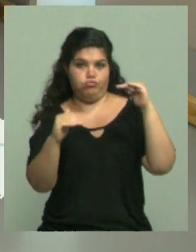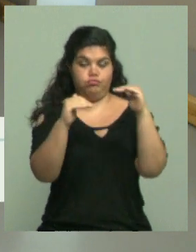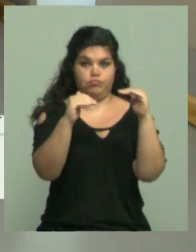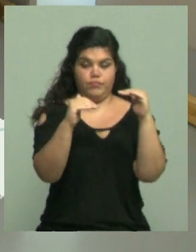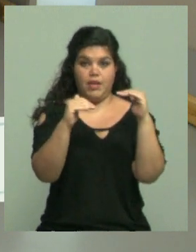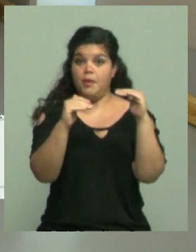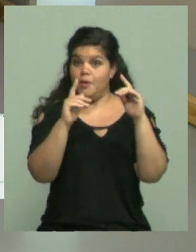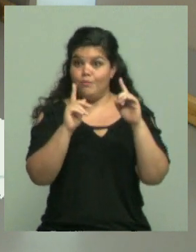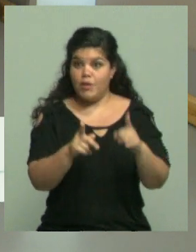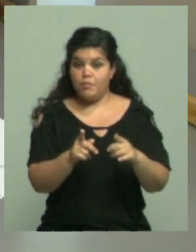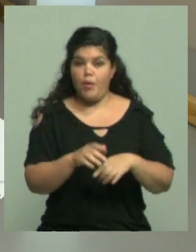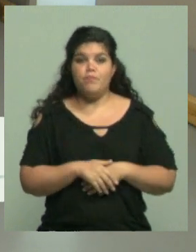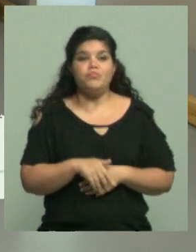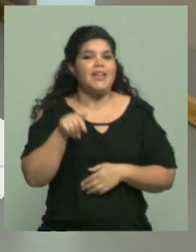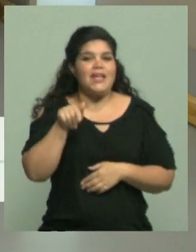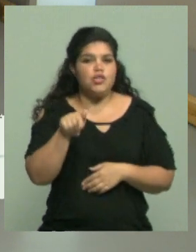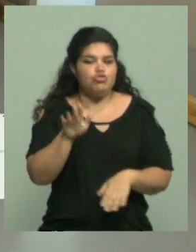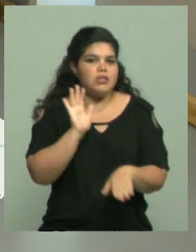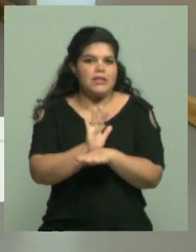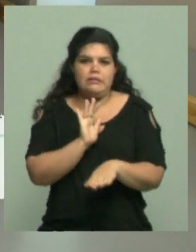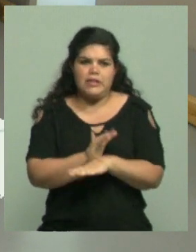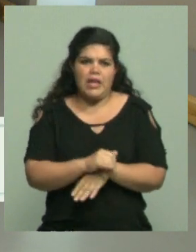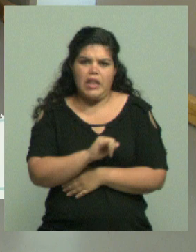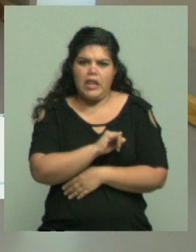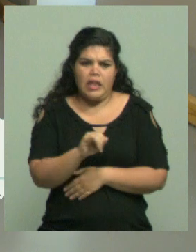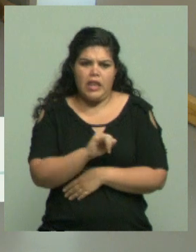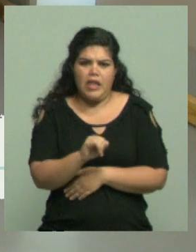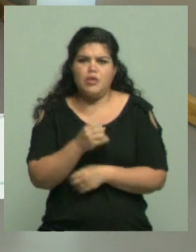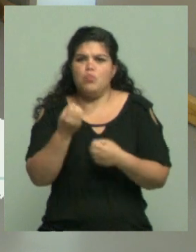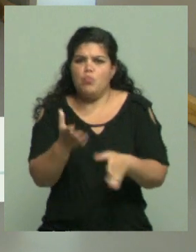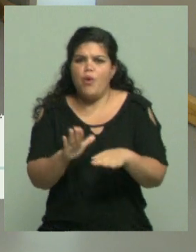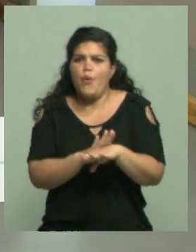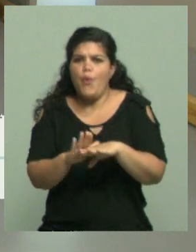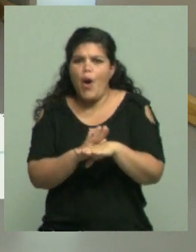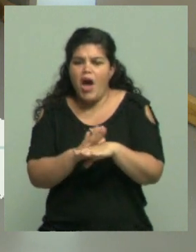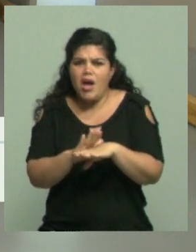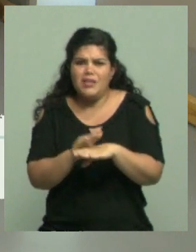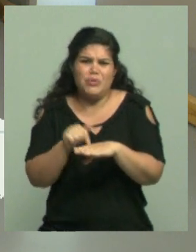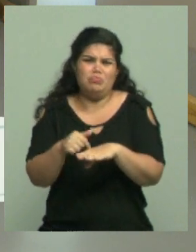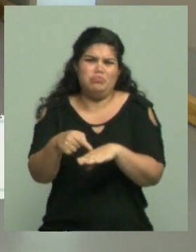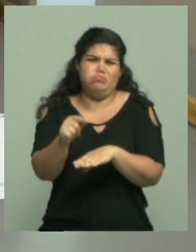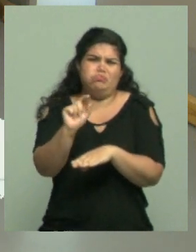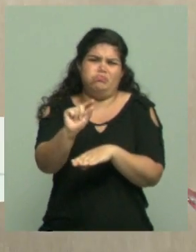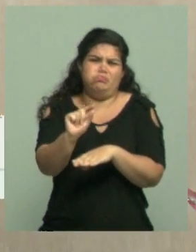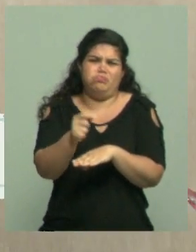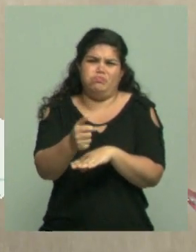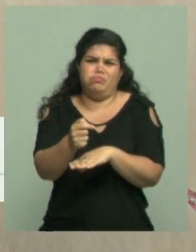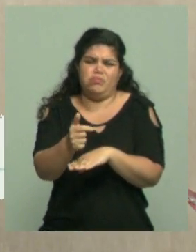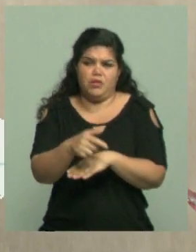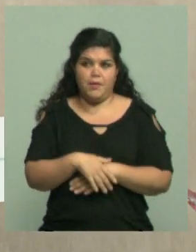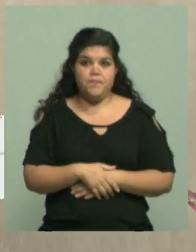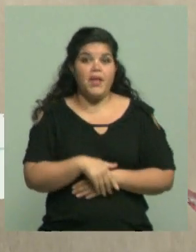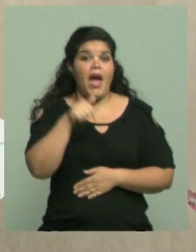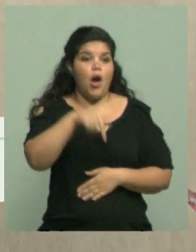negativa la seguimos teniendo y la han venido arrastrando. Entonces, que por el decreto de necesidad de